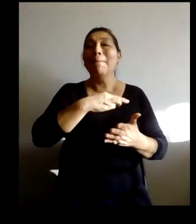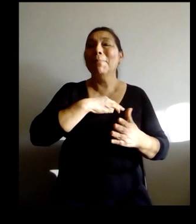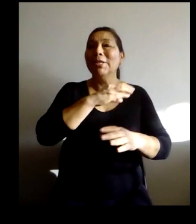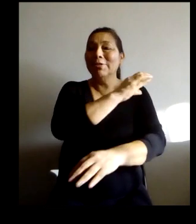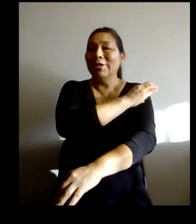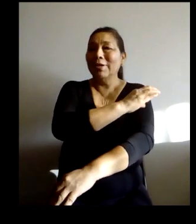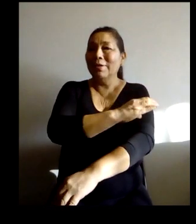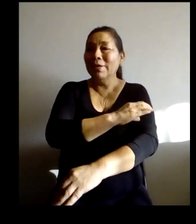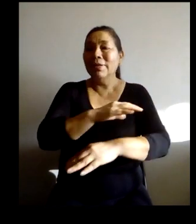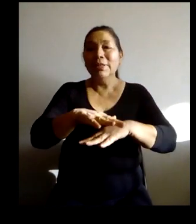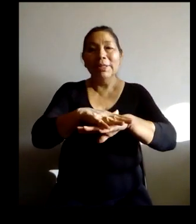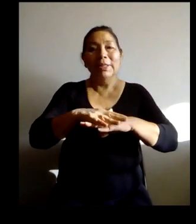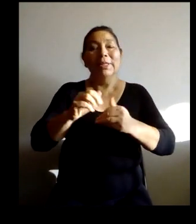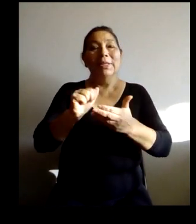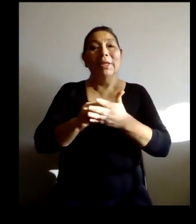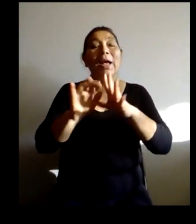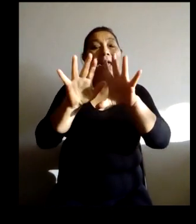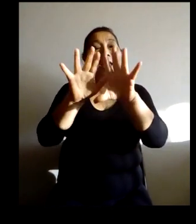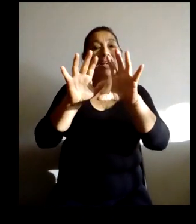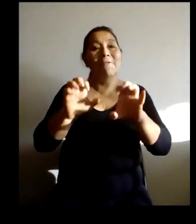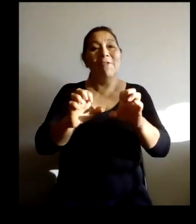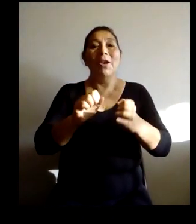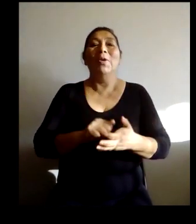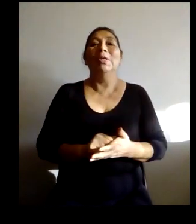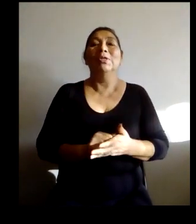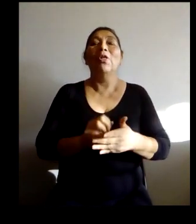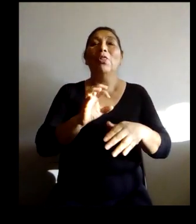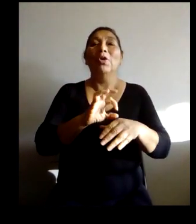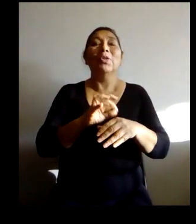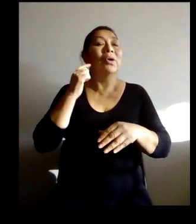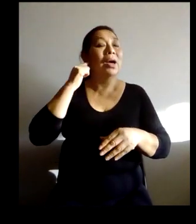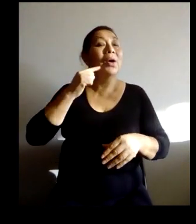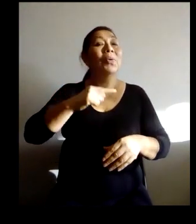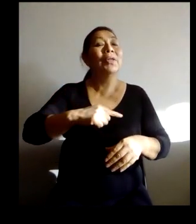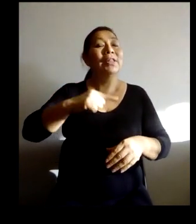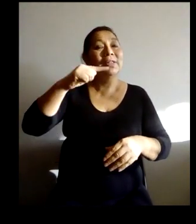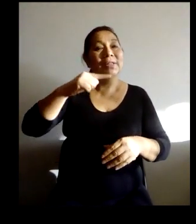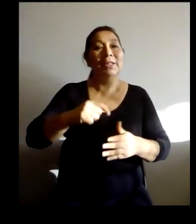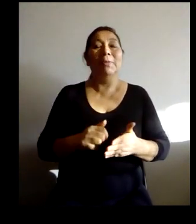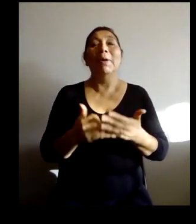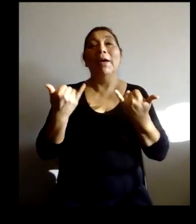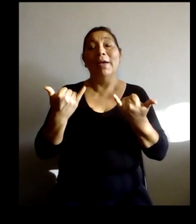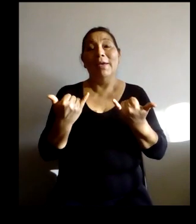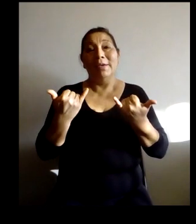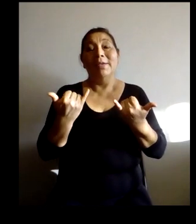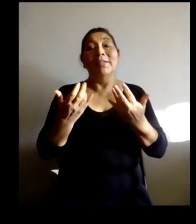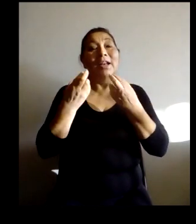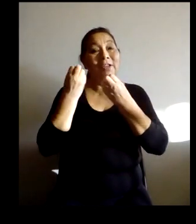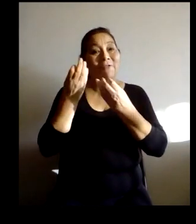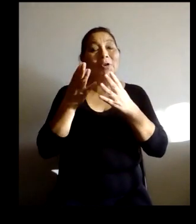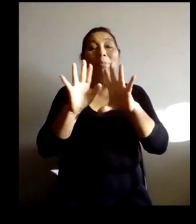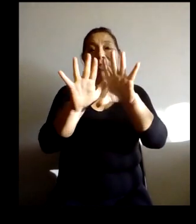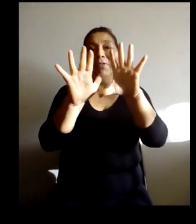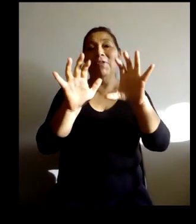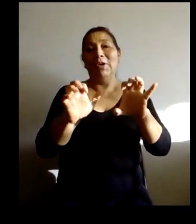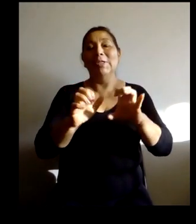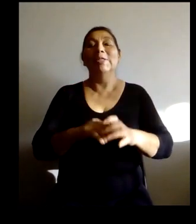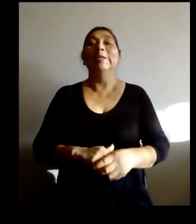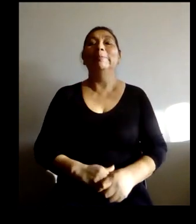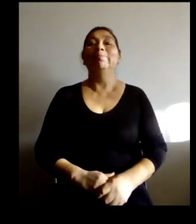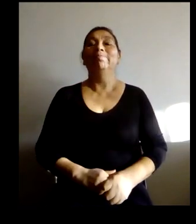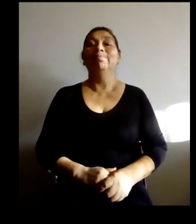secciones de la historia clínica aparecen en blanco respecto a la evaluación médica auditiva, ¿no? Y este es el informe de